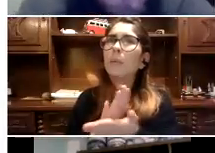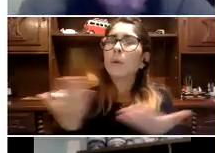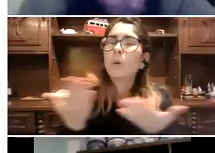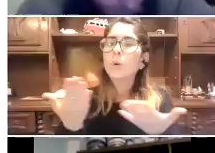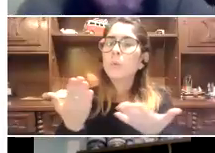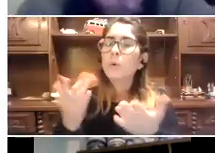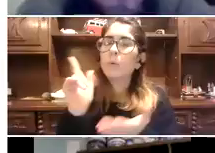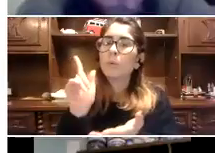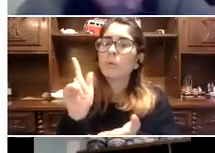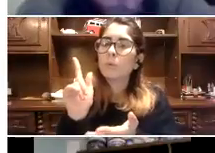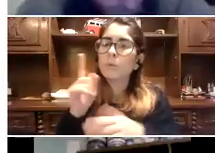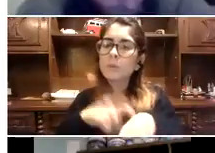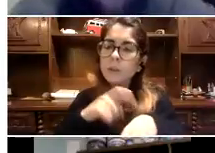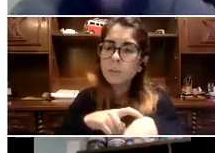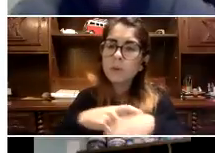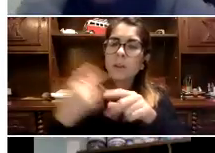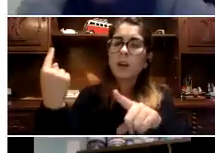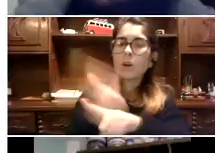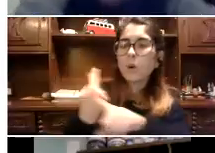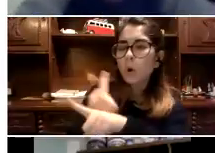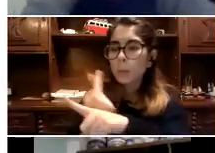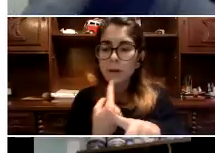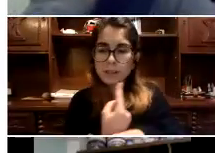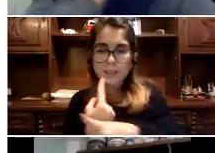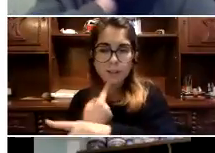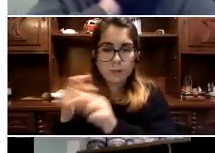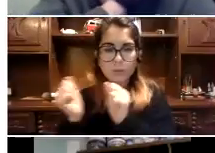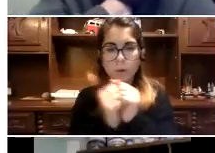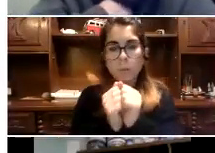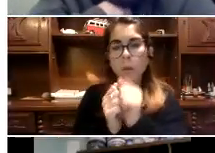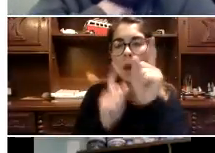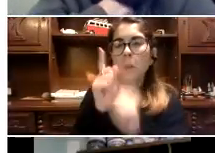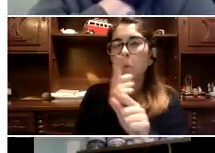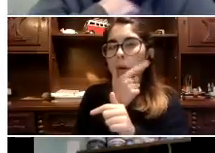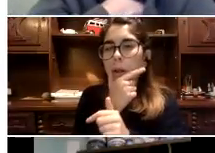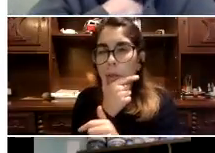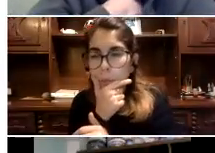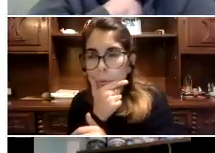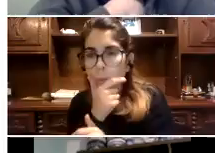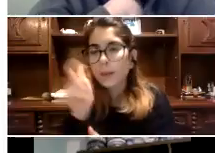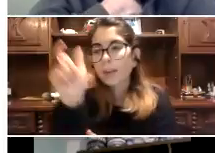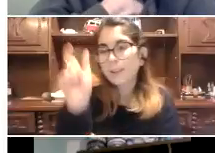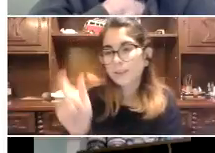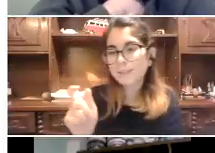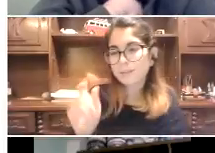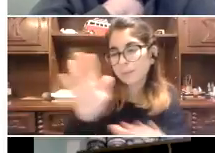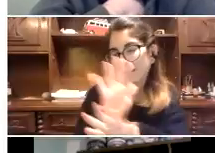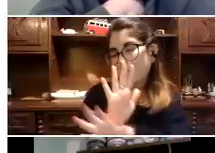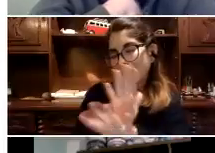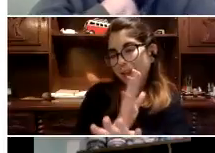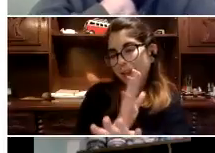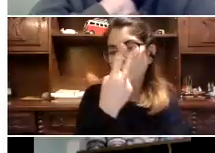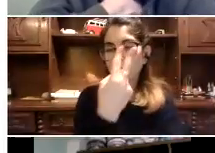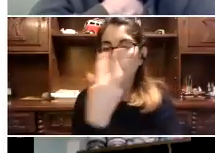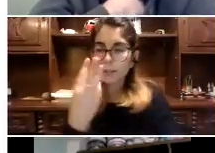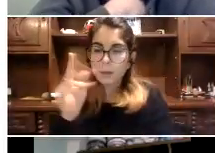de conversación entre colegas en torno a algunas dudas conceptuales. Entonces son dos o Okay. tres profesores que conversan en torno a